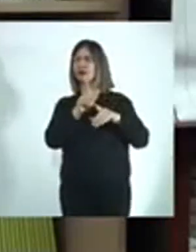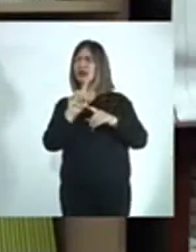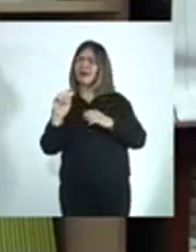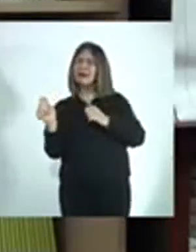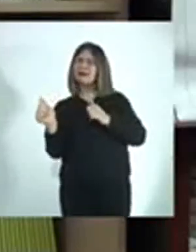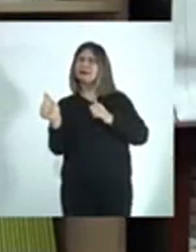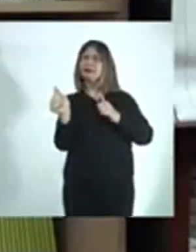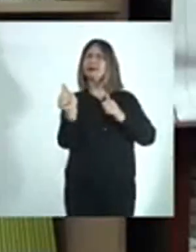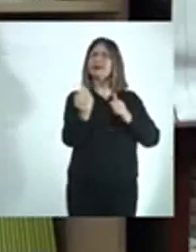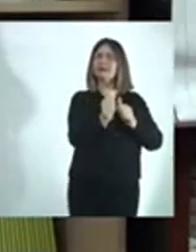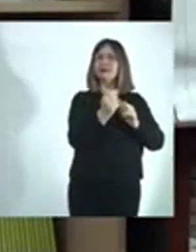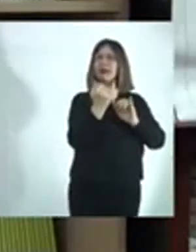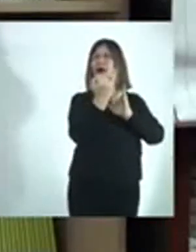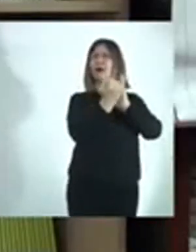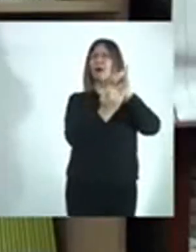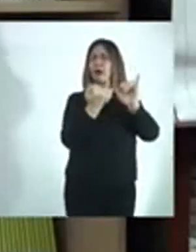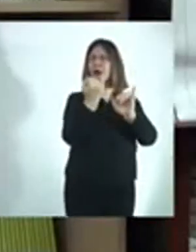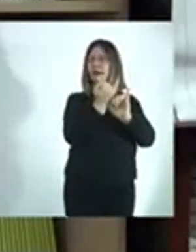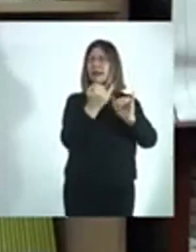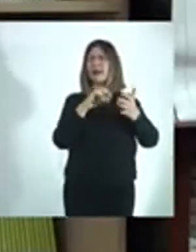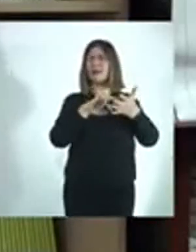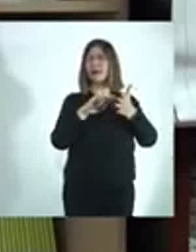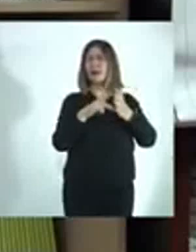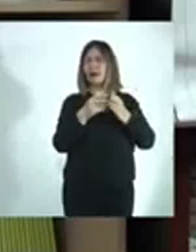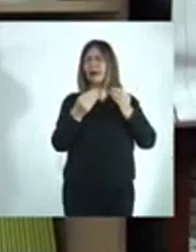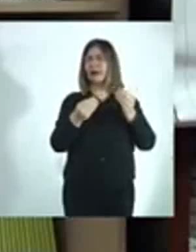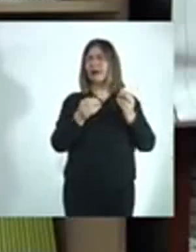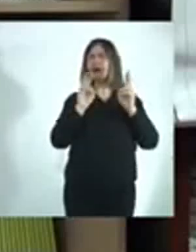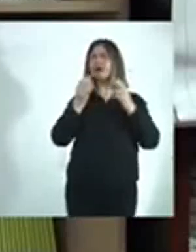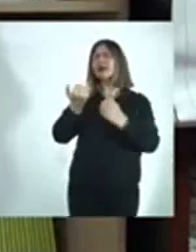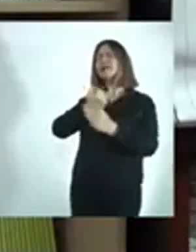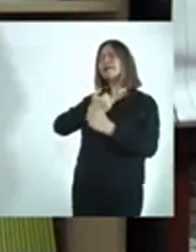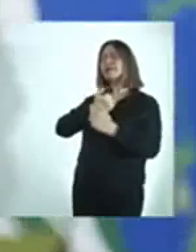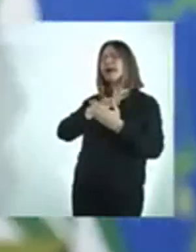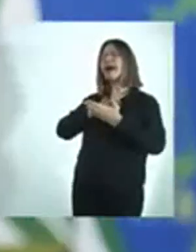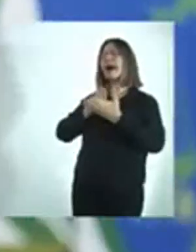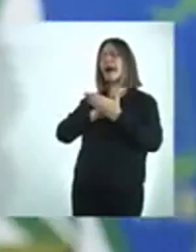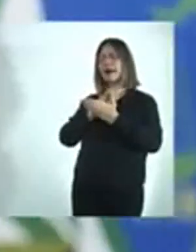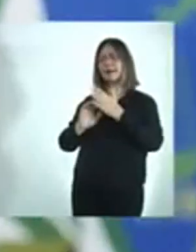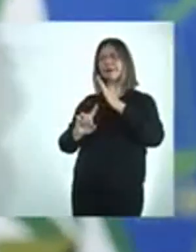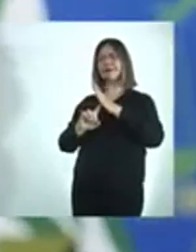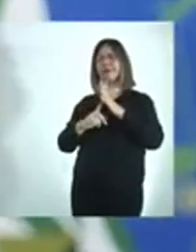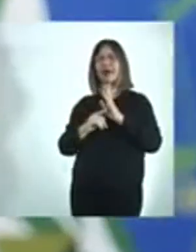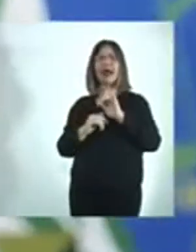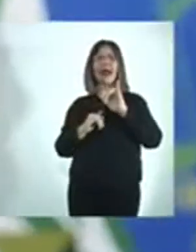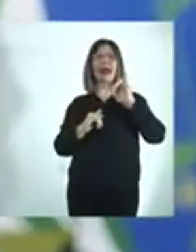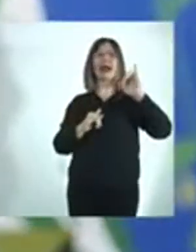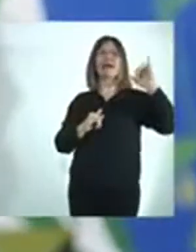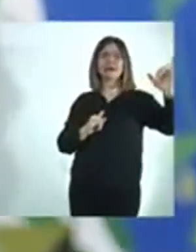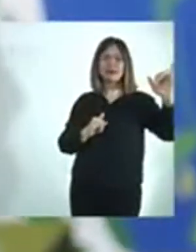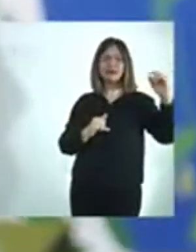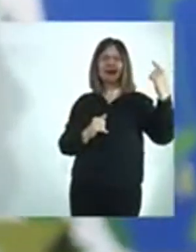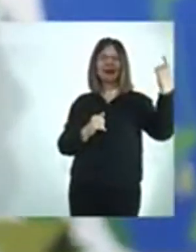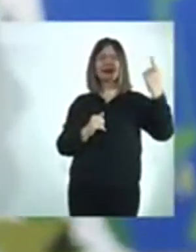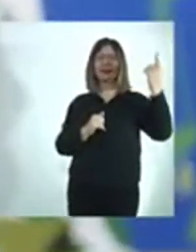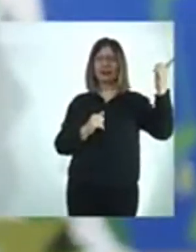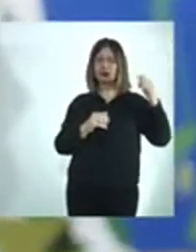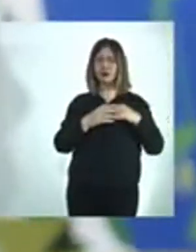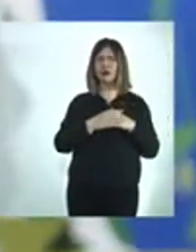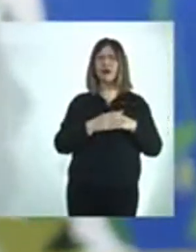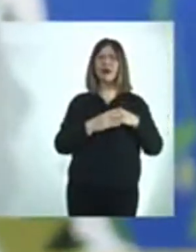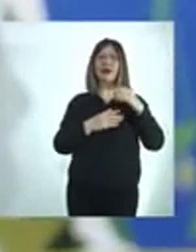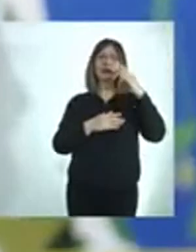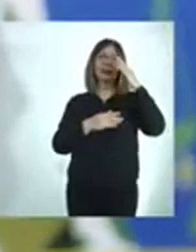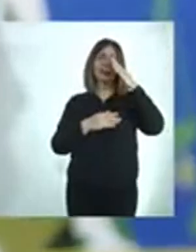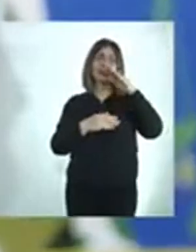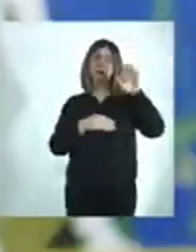mediación se la hacían en la entrada de la escuela. En el recreo le pedimos permiso a la directora para poner una mesita y traíamos el